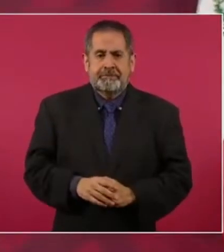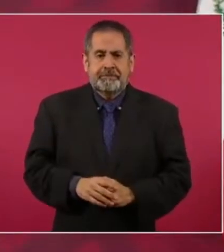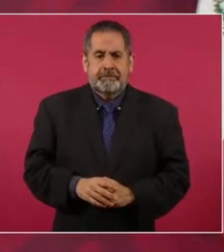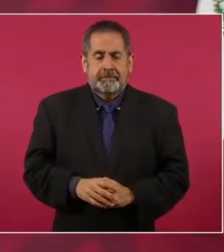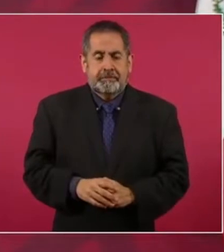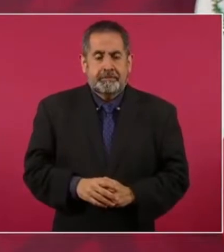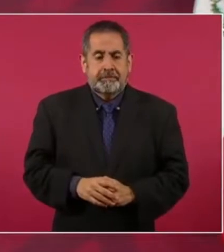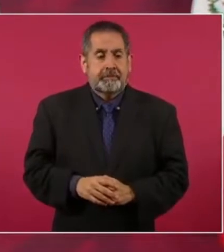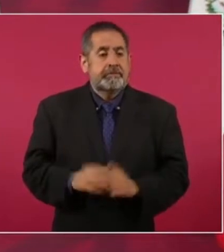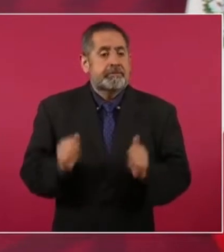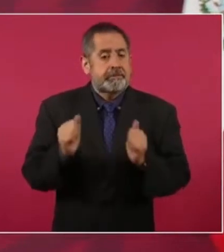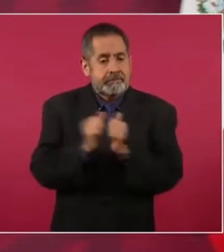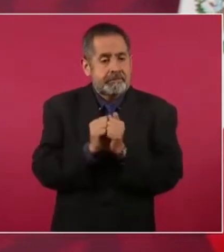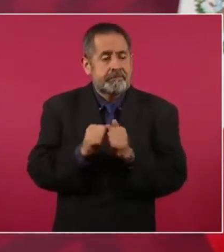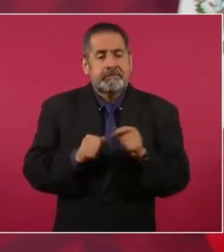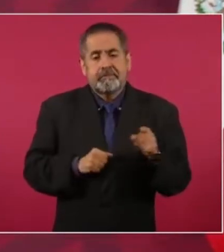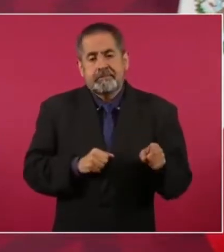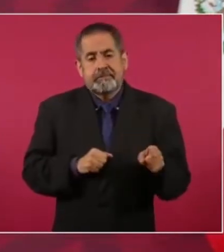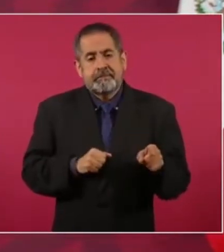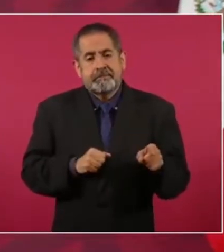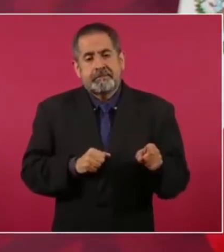pero esto acompañado